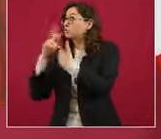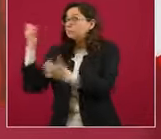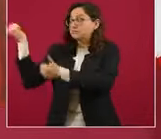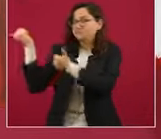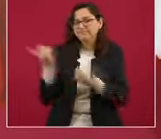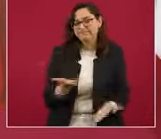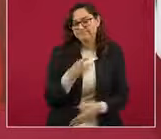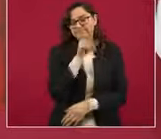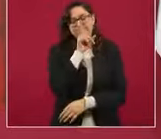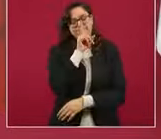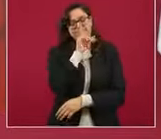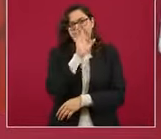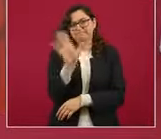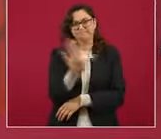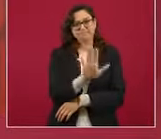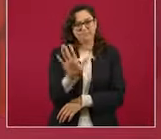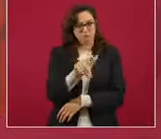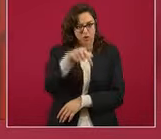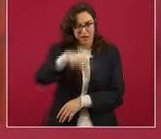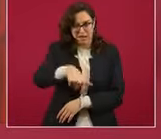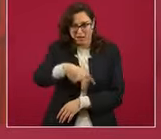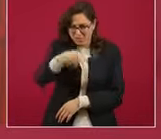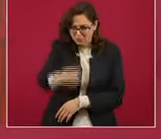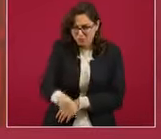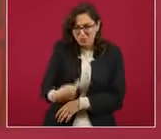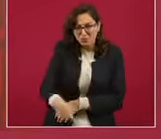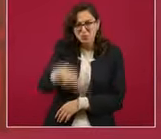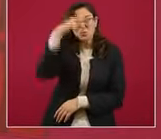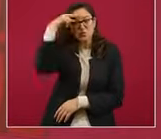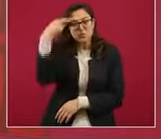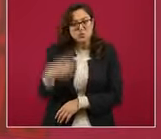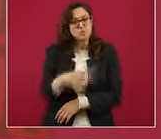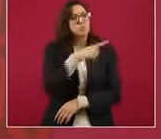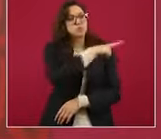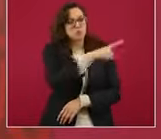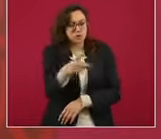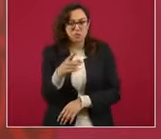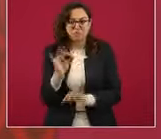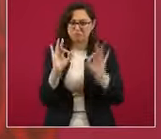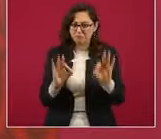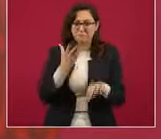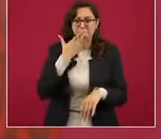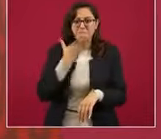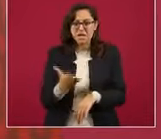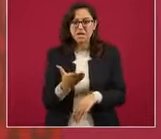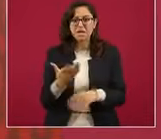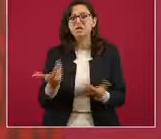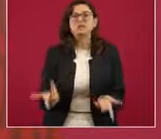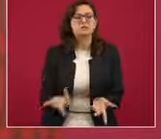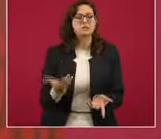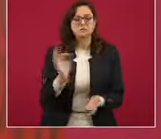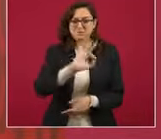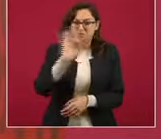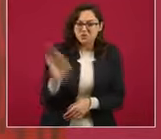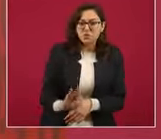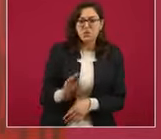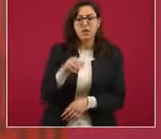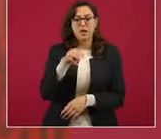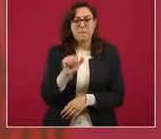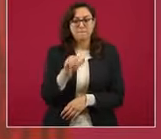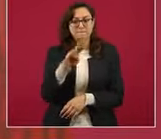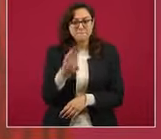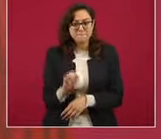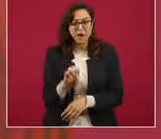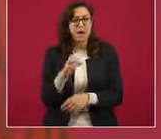bien los fabricantes nacionales, han hecho descuentos, Mabe, Vasconia y